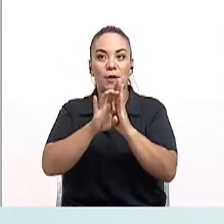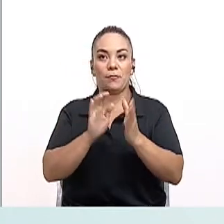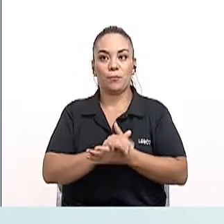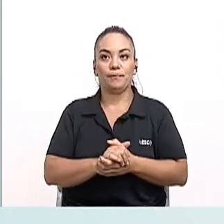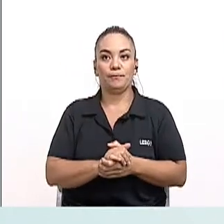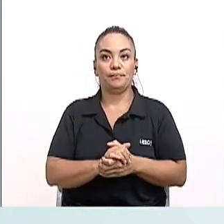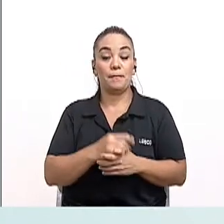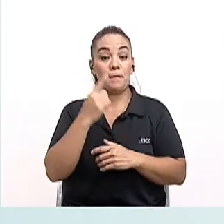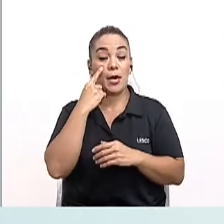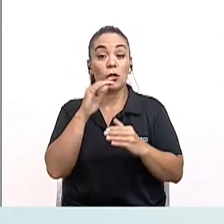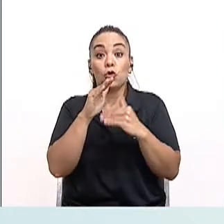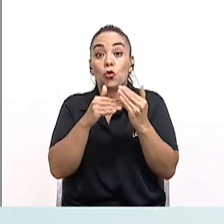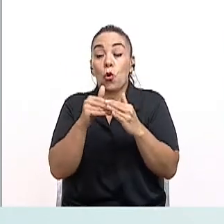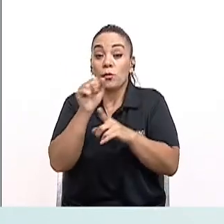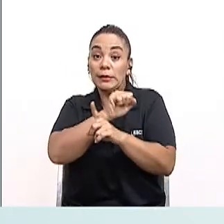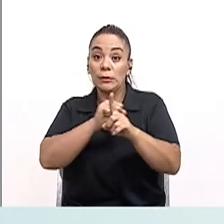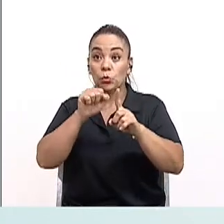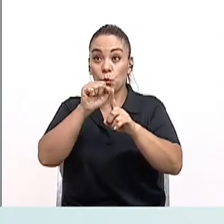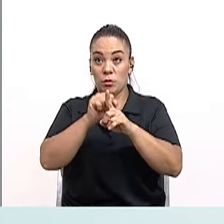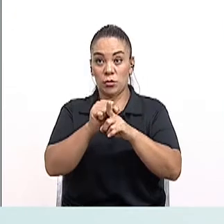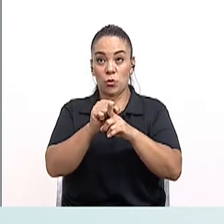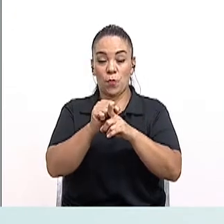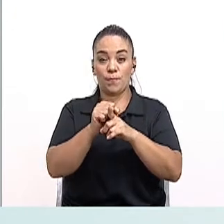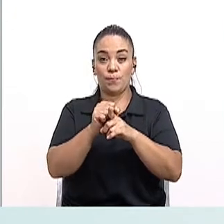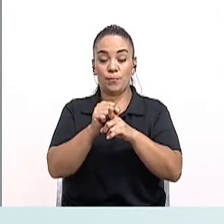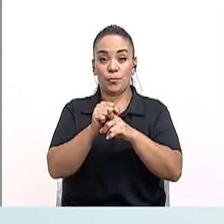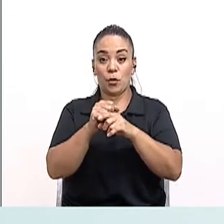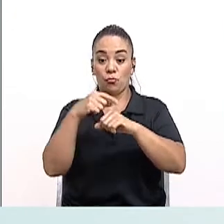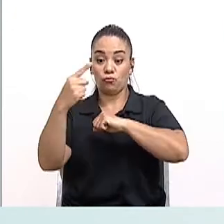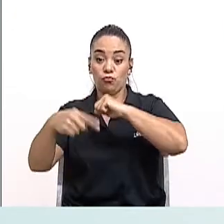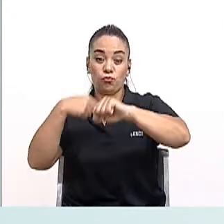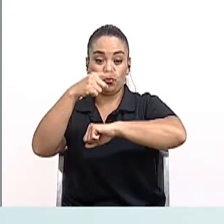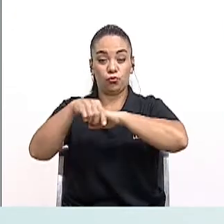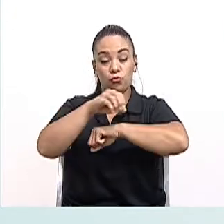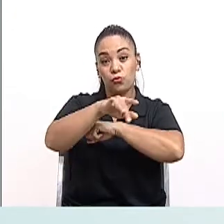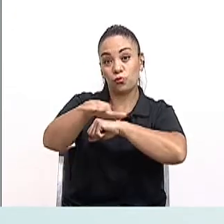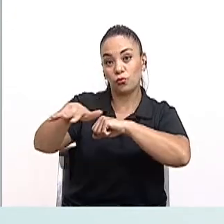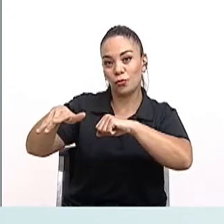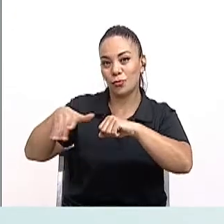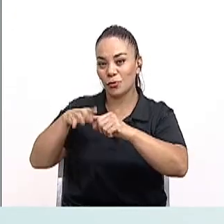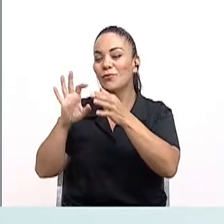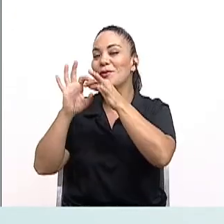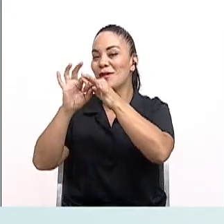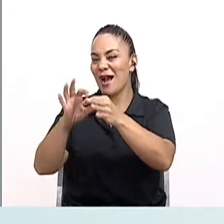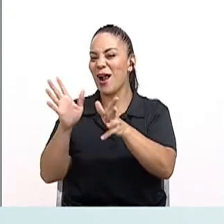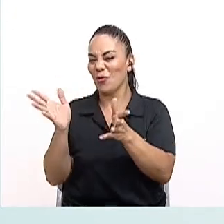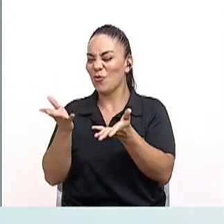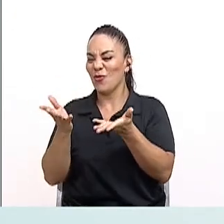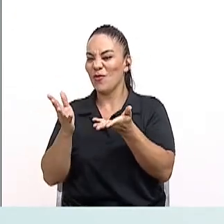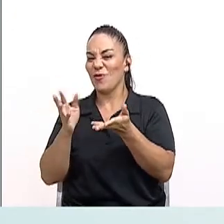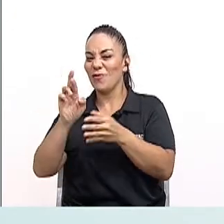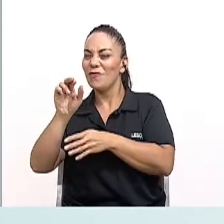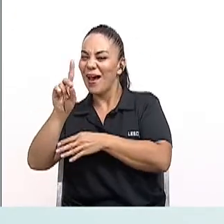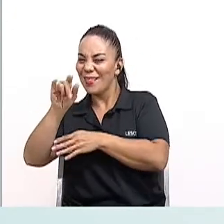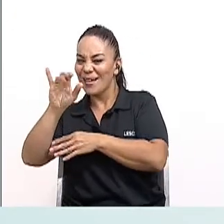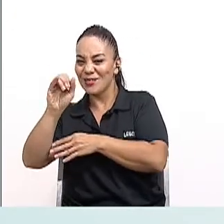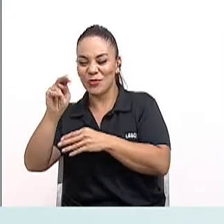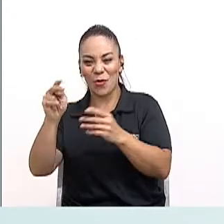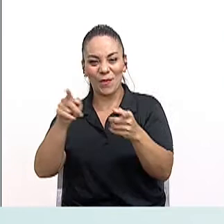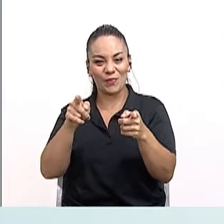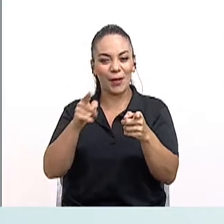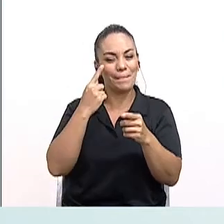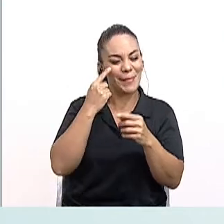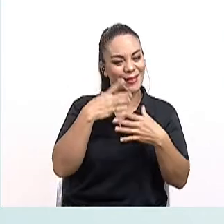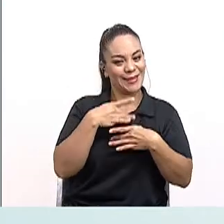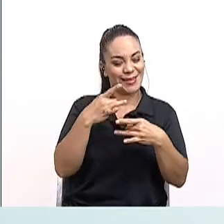todo fenómeno radiactivo tiene asociado la emisión de algún tipo de radiación. Presten mucha atención, todo